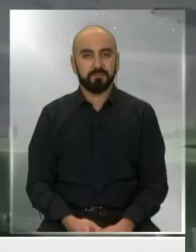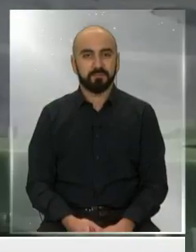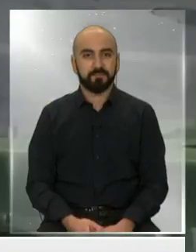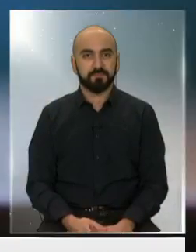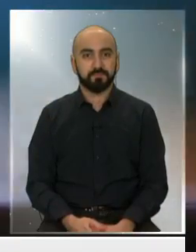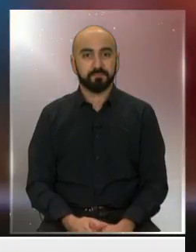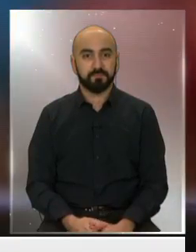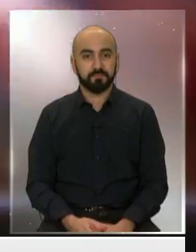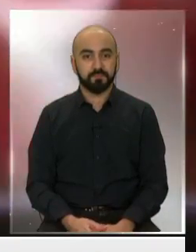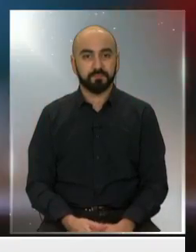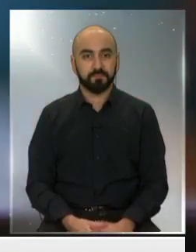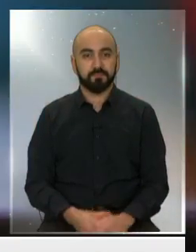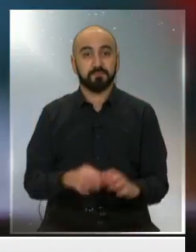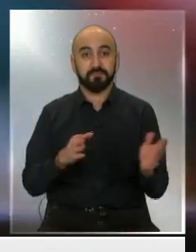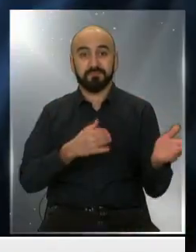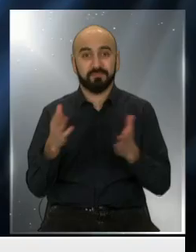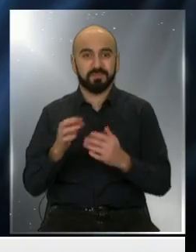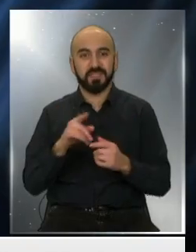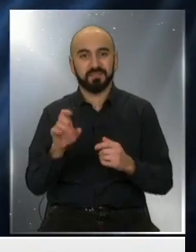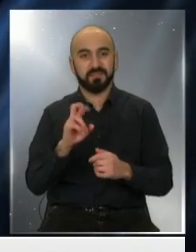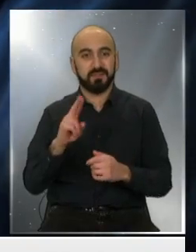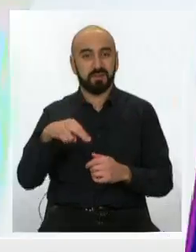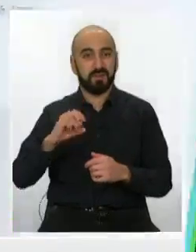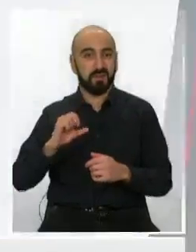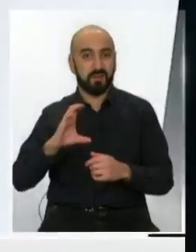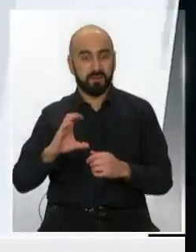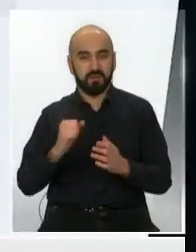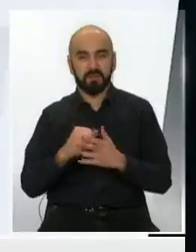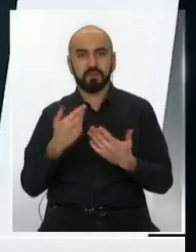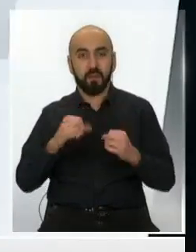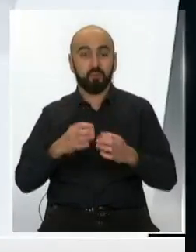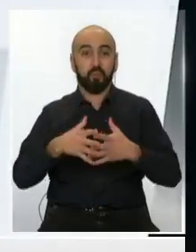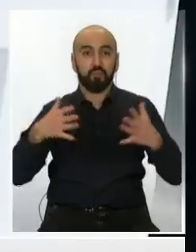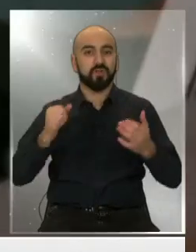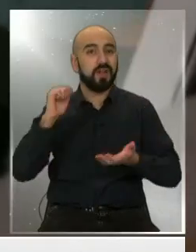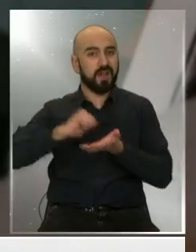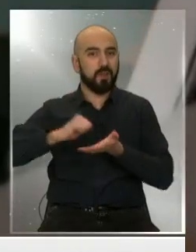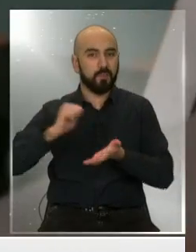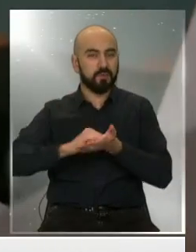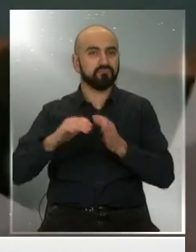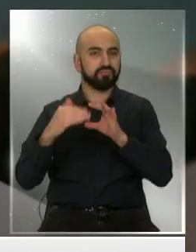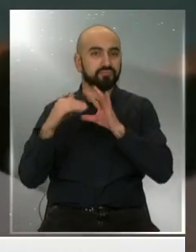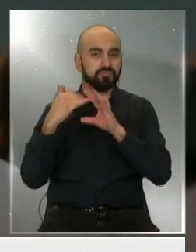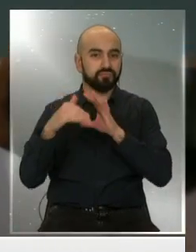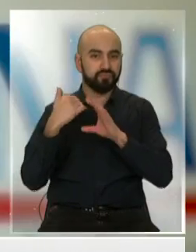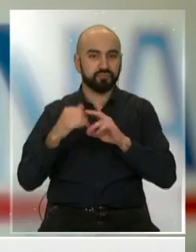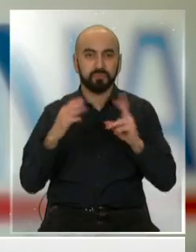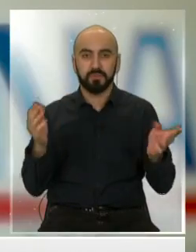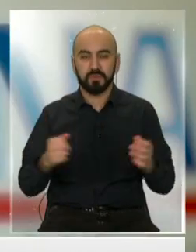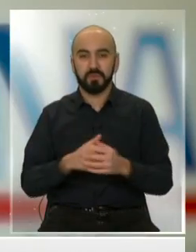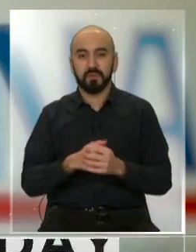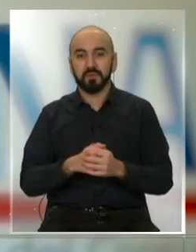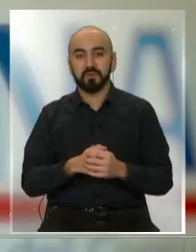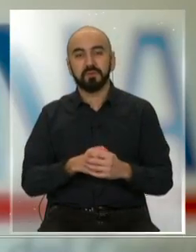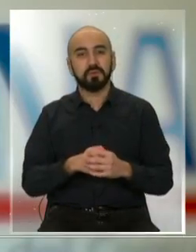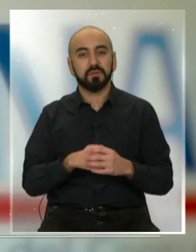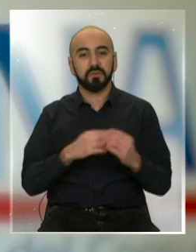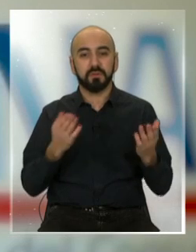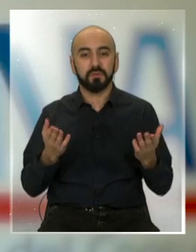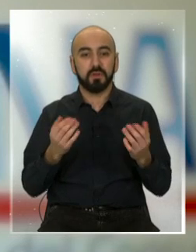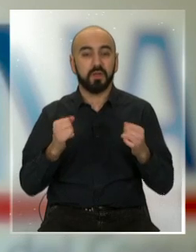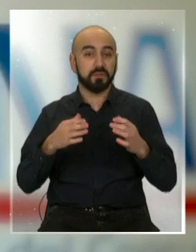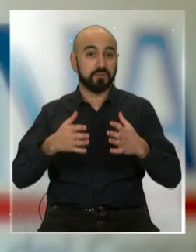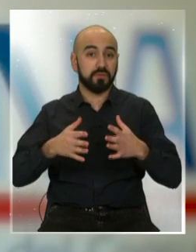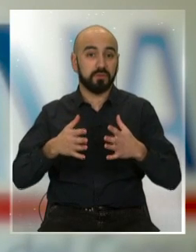El SNAC más que ha triplicado los reclamos que ha recibido en materia de comercio electrónico durante este periodo de pandemia. ¿Ya? El